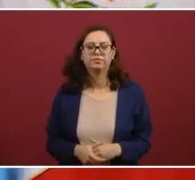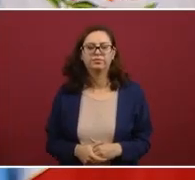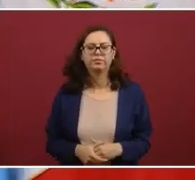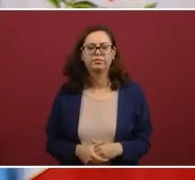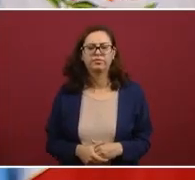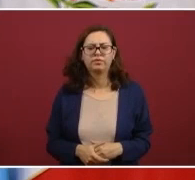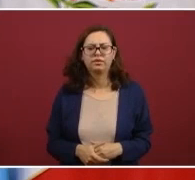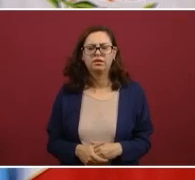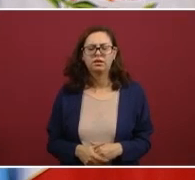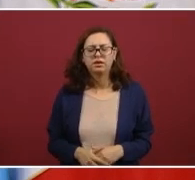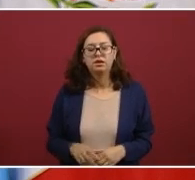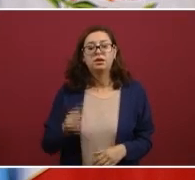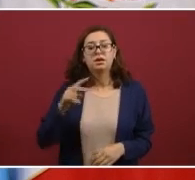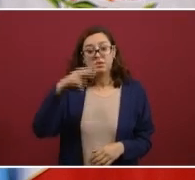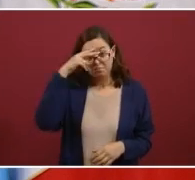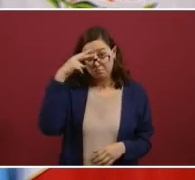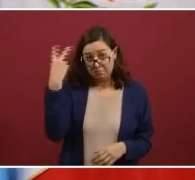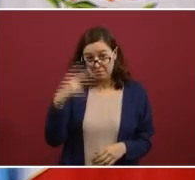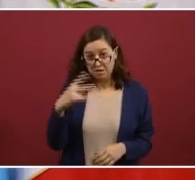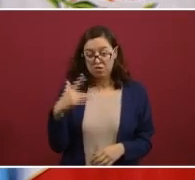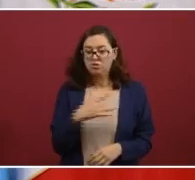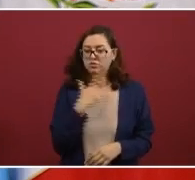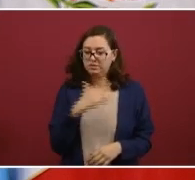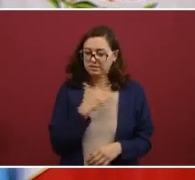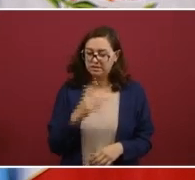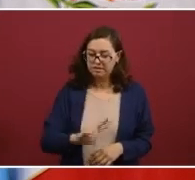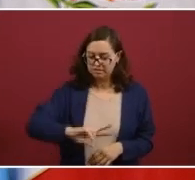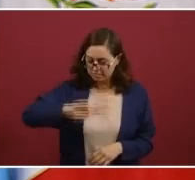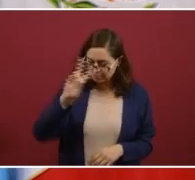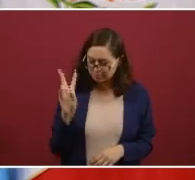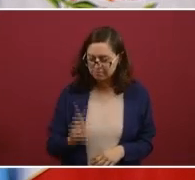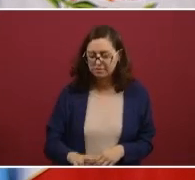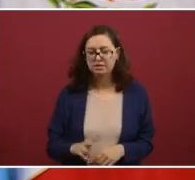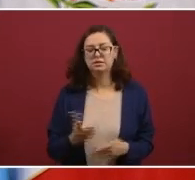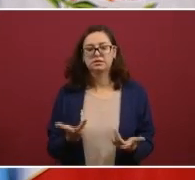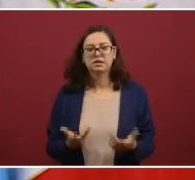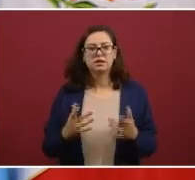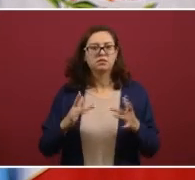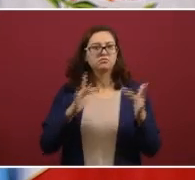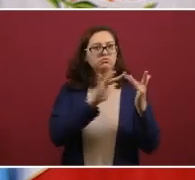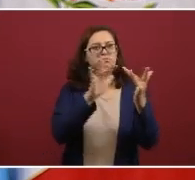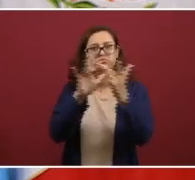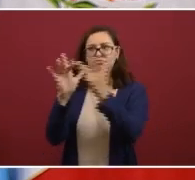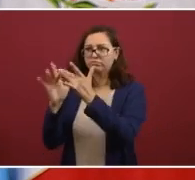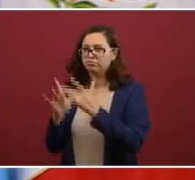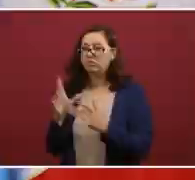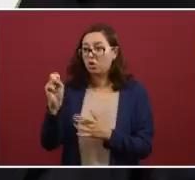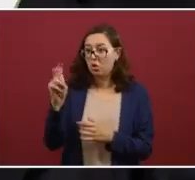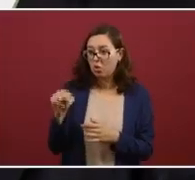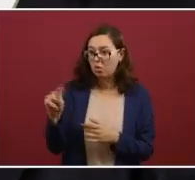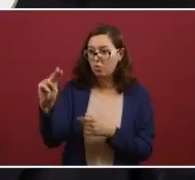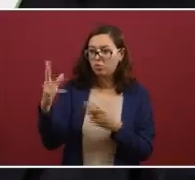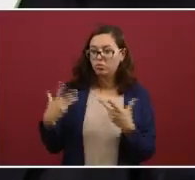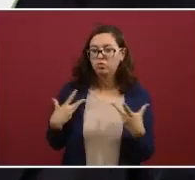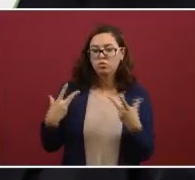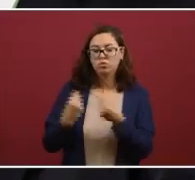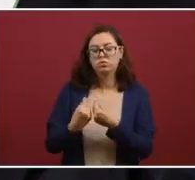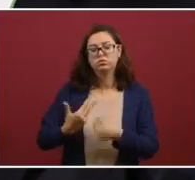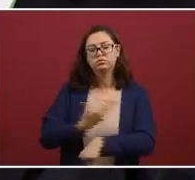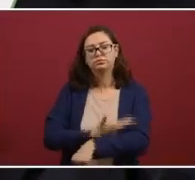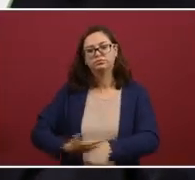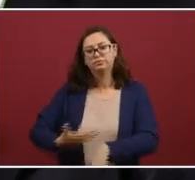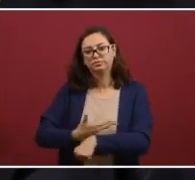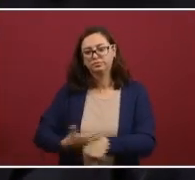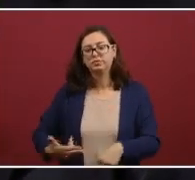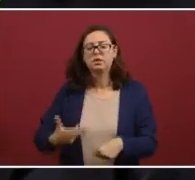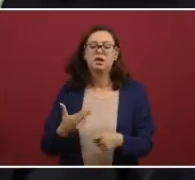es un convencido promotor del sistema multilateral y de la colaboración con las Naciones Unidas. Sus agencias,